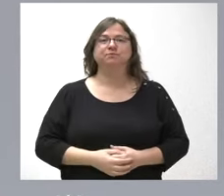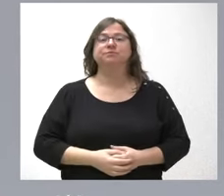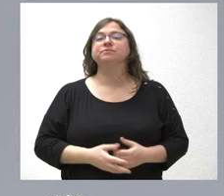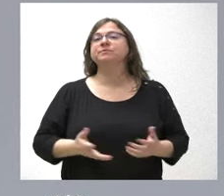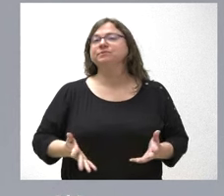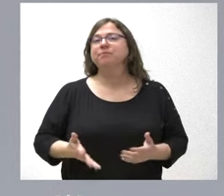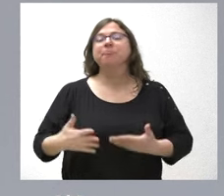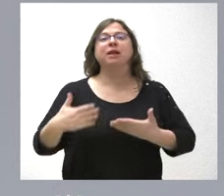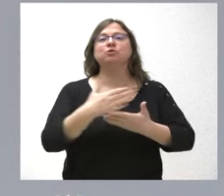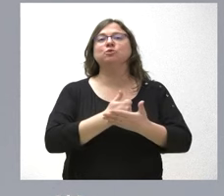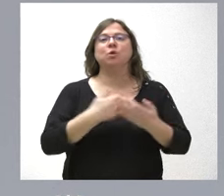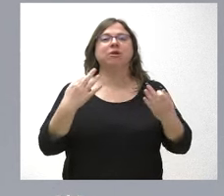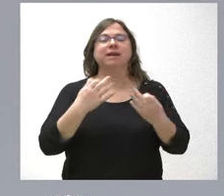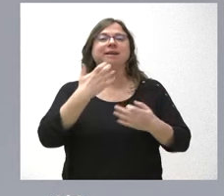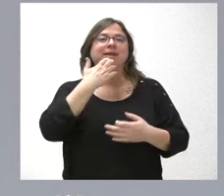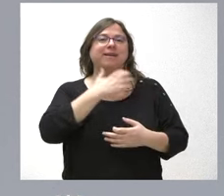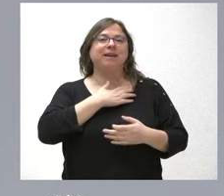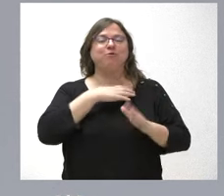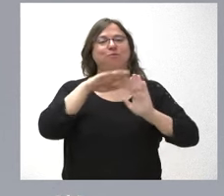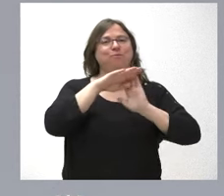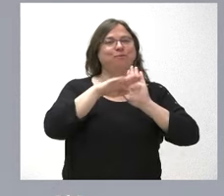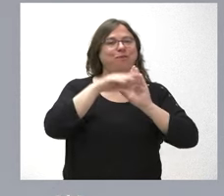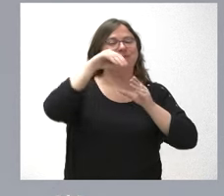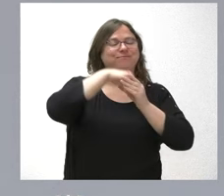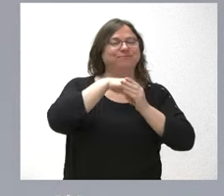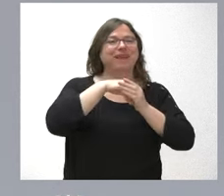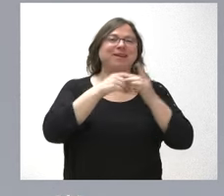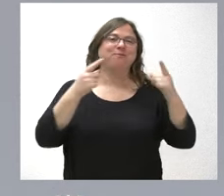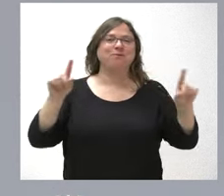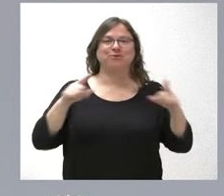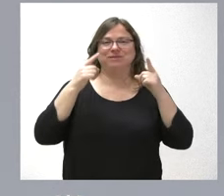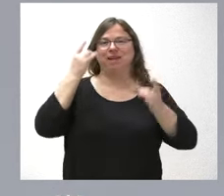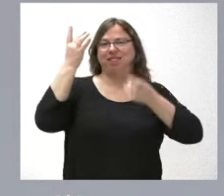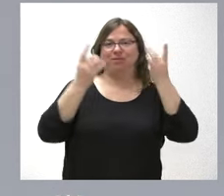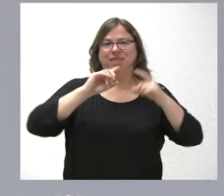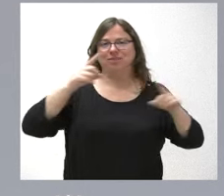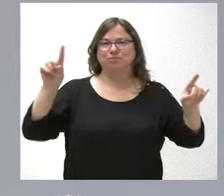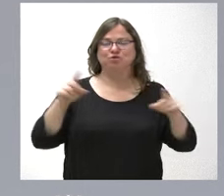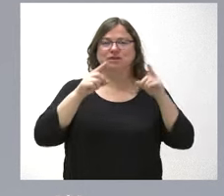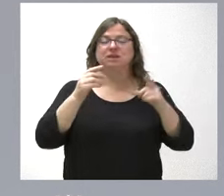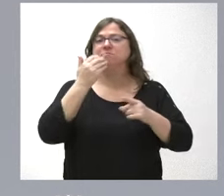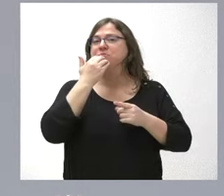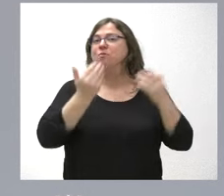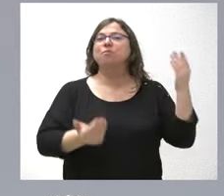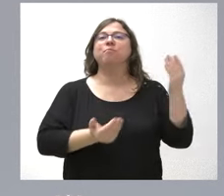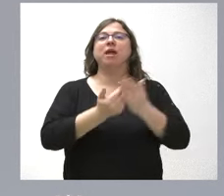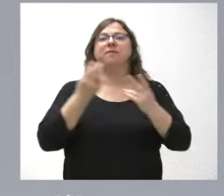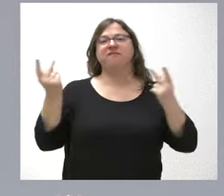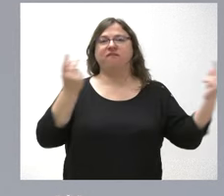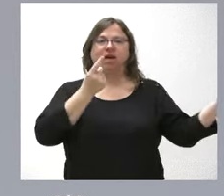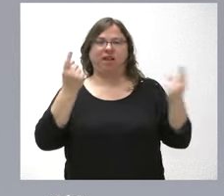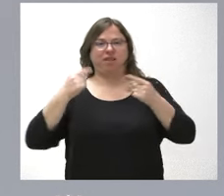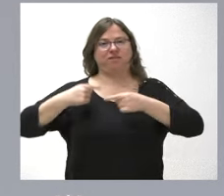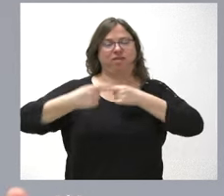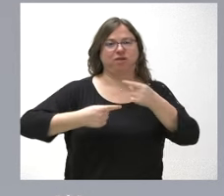también con programación de actividades musicales, básicamente por la mañana bailes regionales